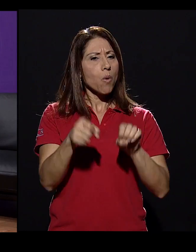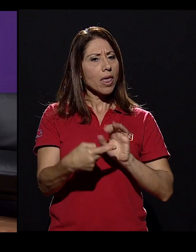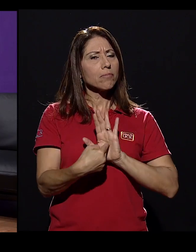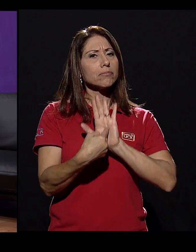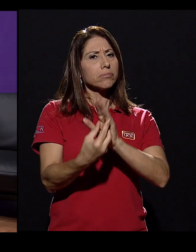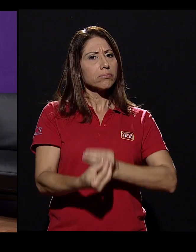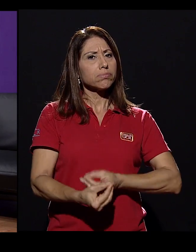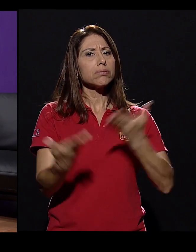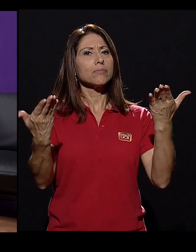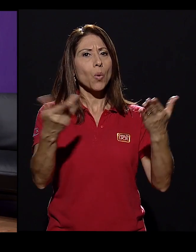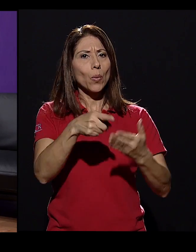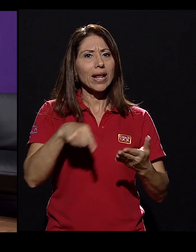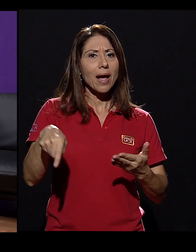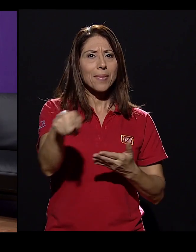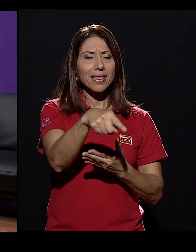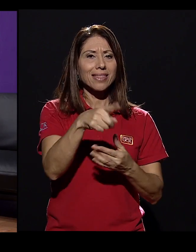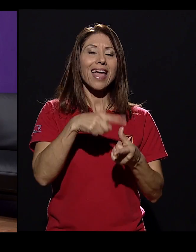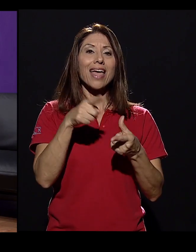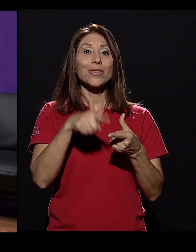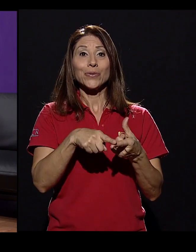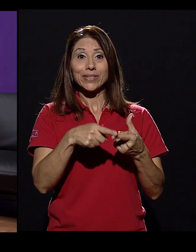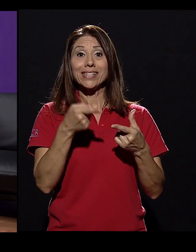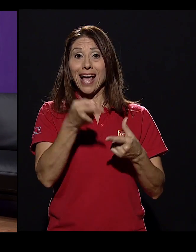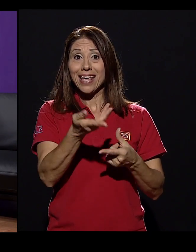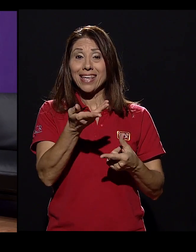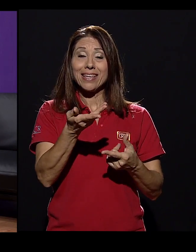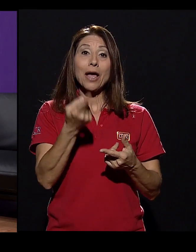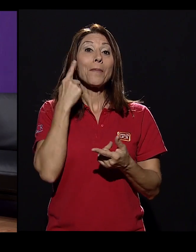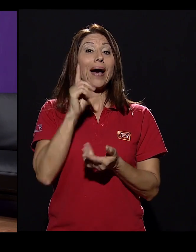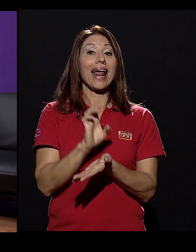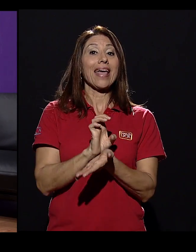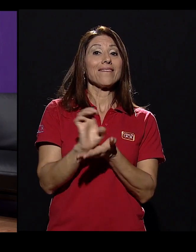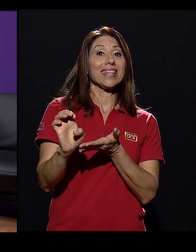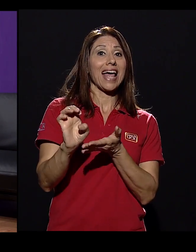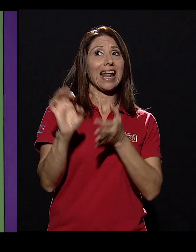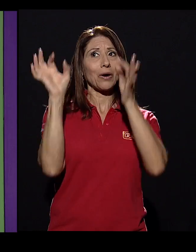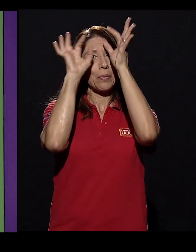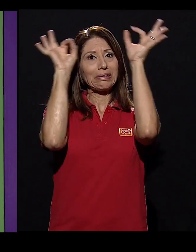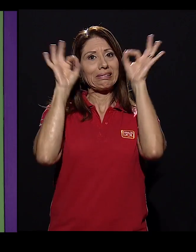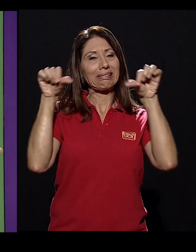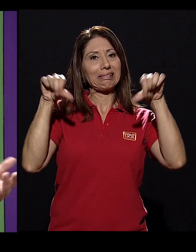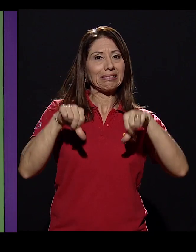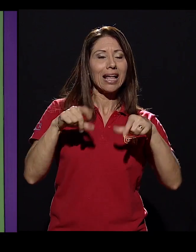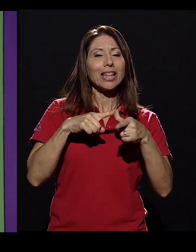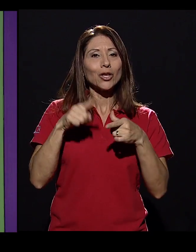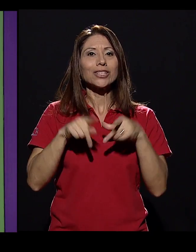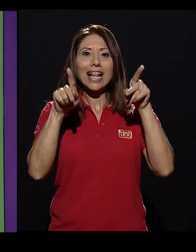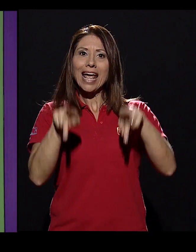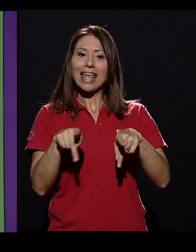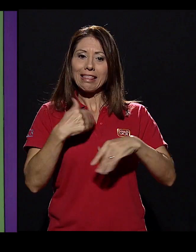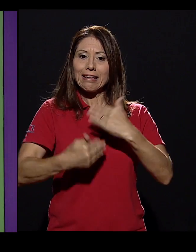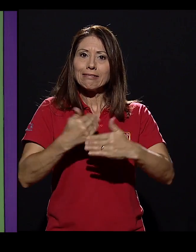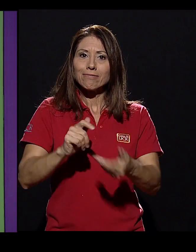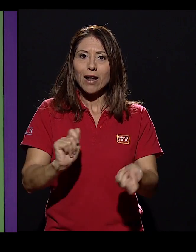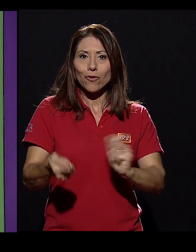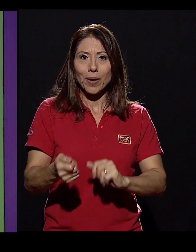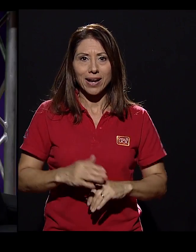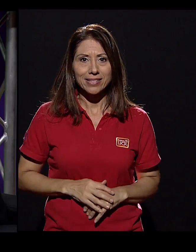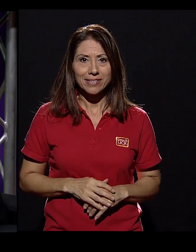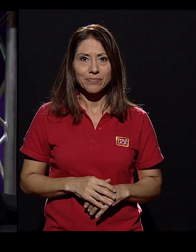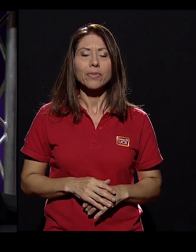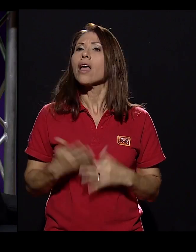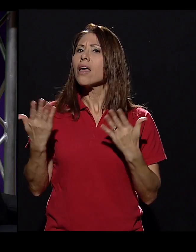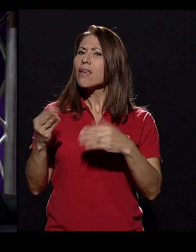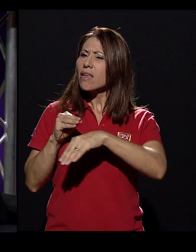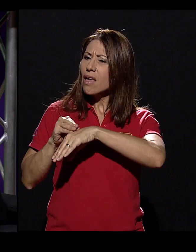asunto públicamente dentro del sistema, y eso hace que las cosas, para evitar quedar mal y para salir mal en la foto, la gente quiere transformarlas, ¿verdad? Y en cuanto a